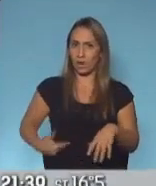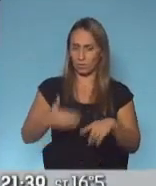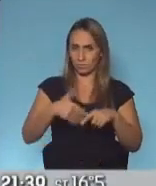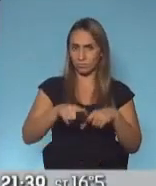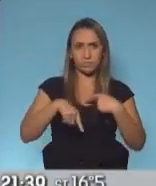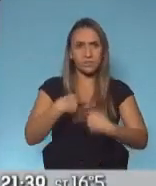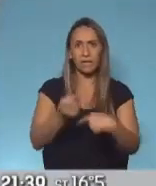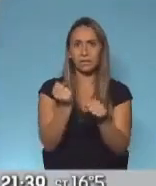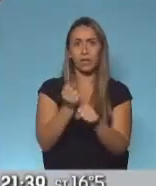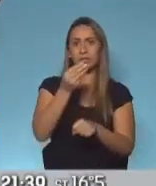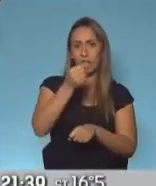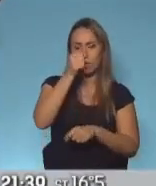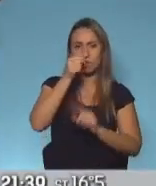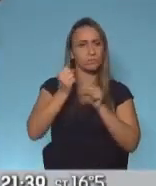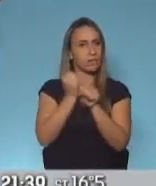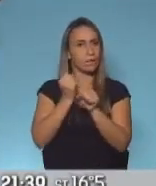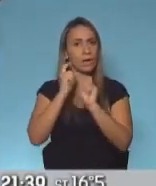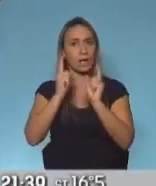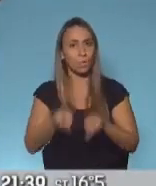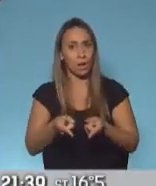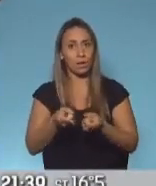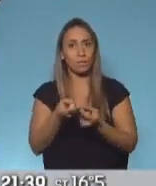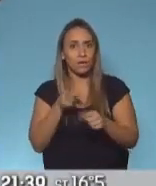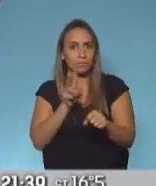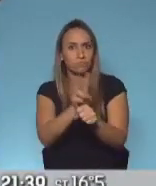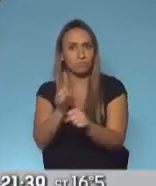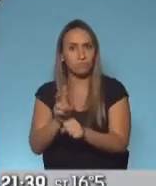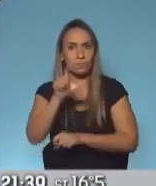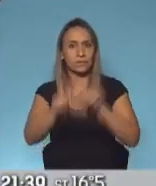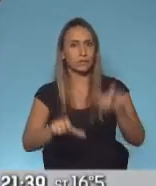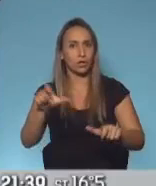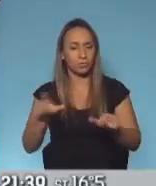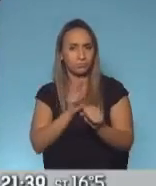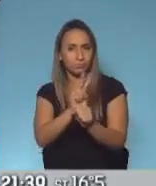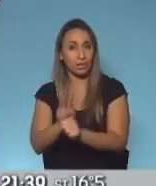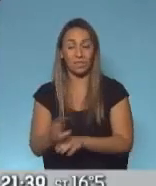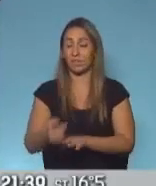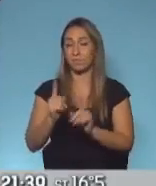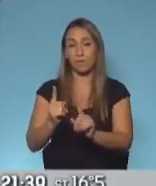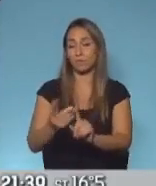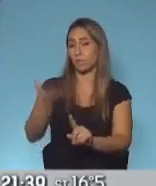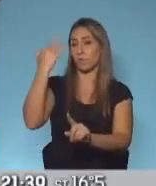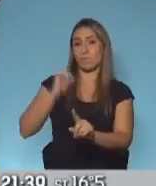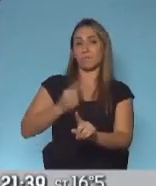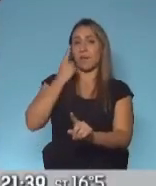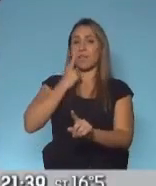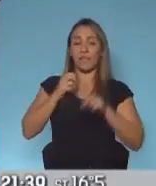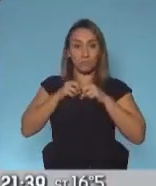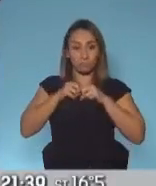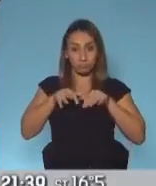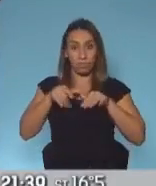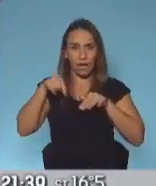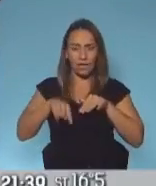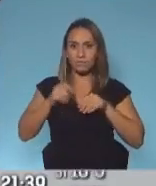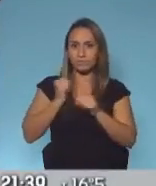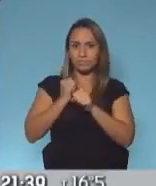domingo para seguir cuidando a los argentinos como lo viene haciendo desde el primer día de la pandemia. Usted recién hablaba de las próximas medidas